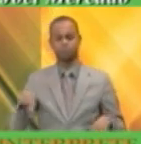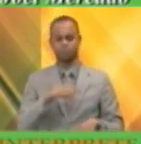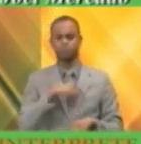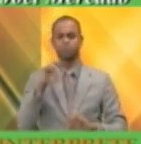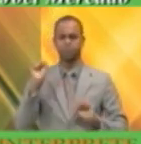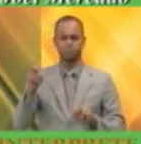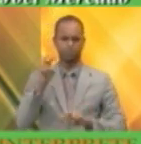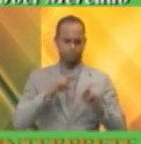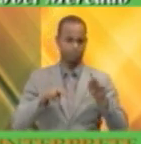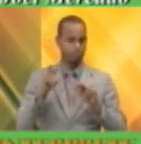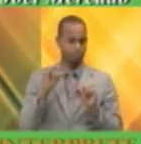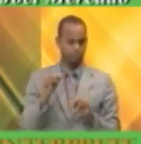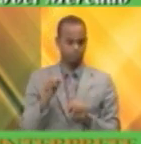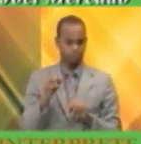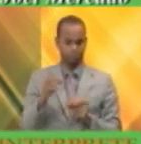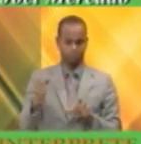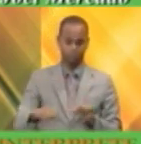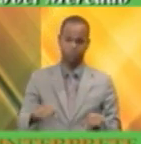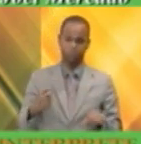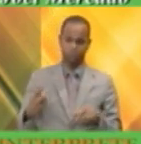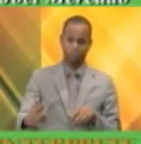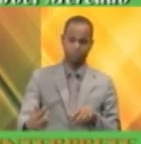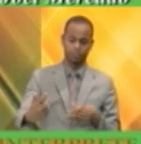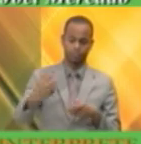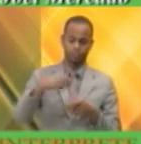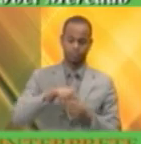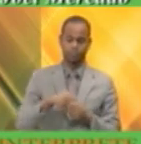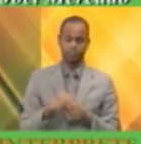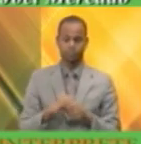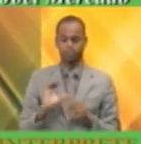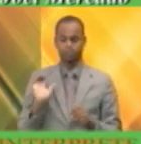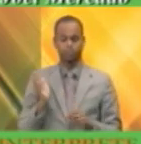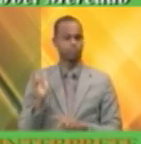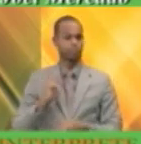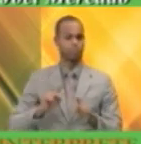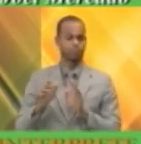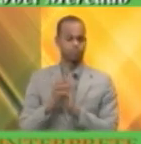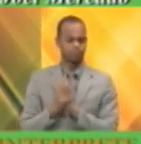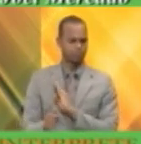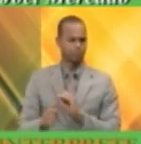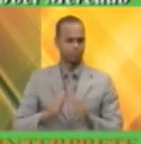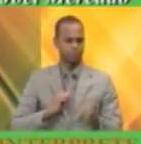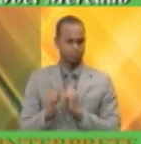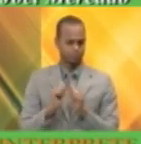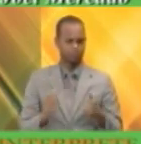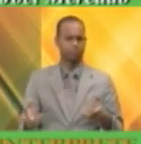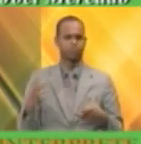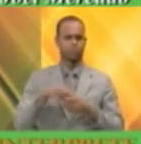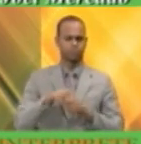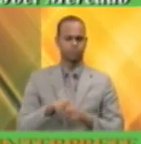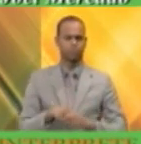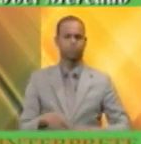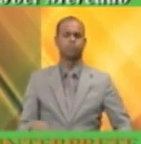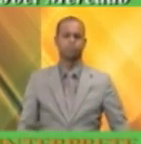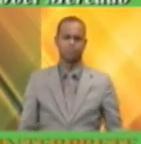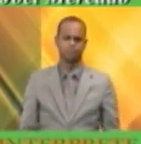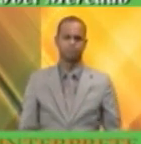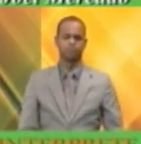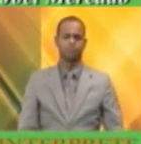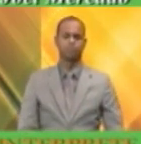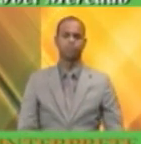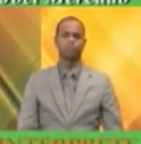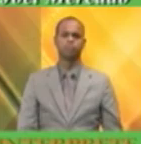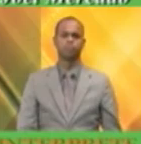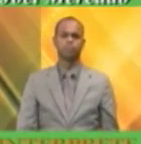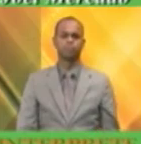evaluar, a ver si nosotros podemos aumentar nuestro inventario de atletas. ¿Cómo ustedes